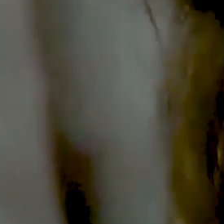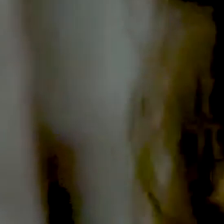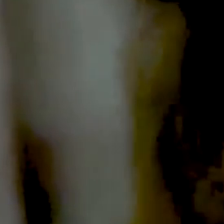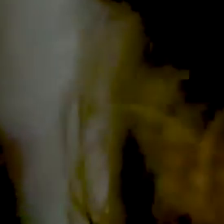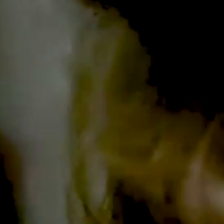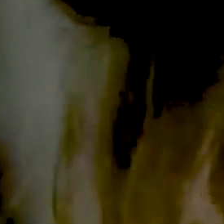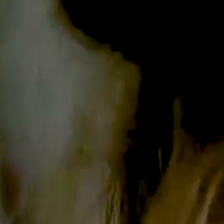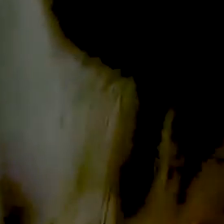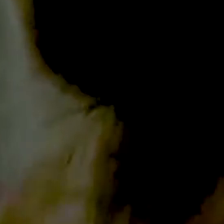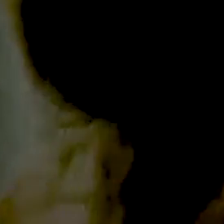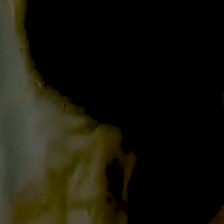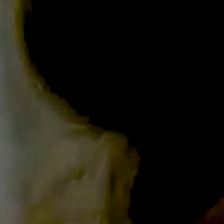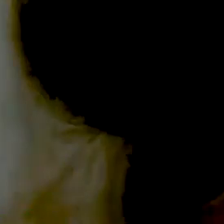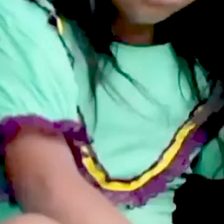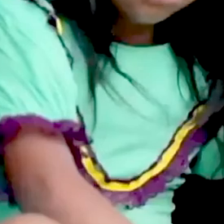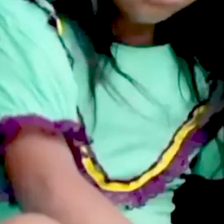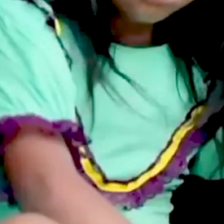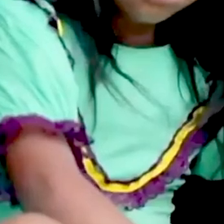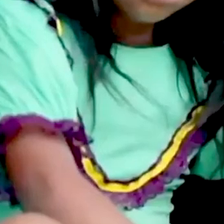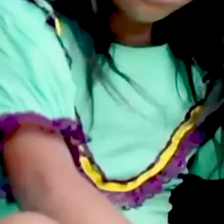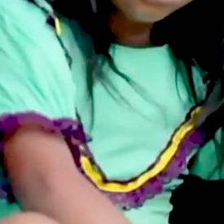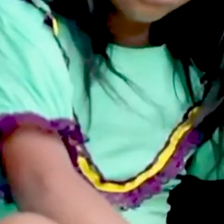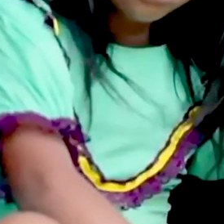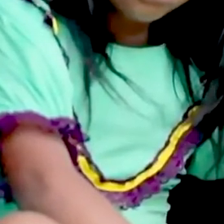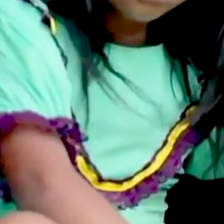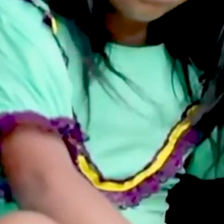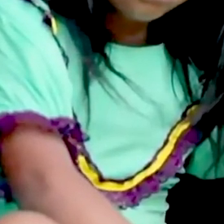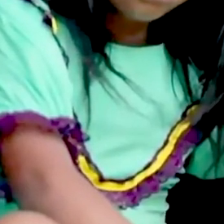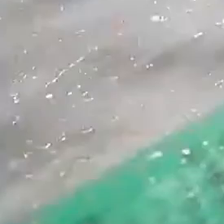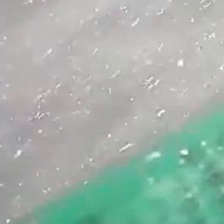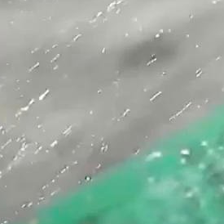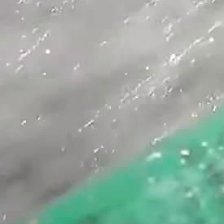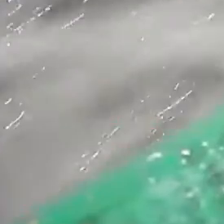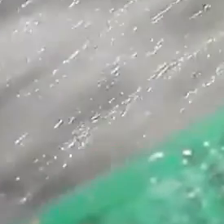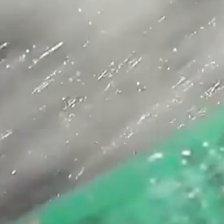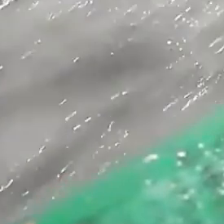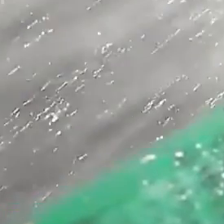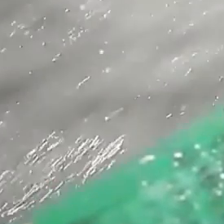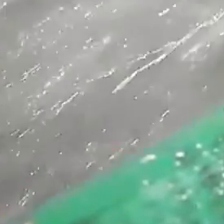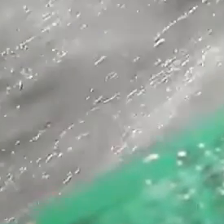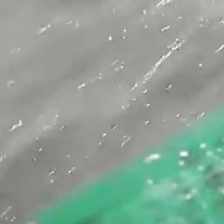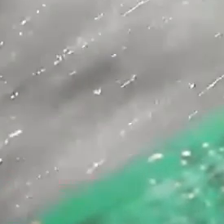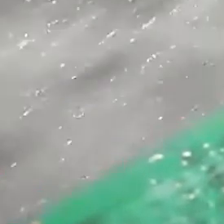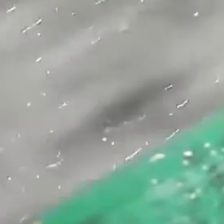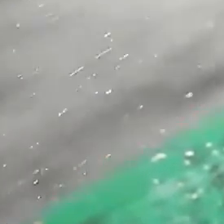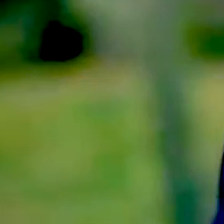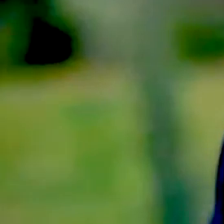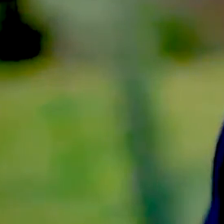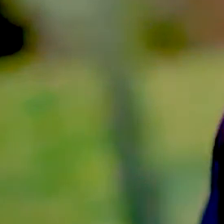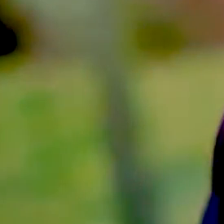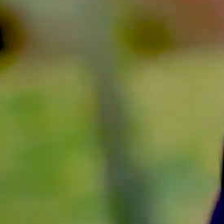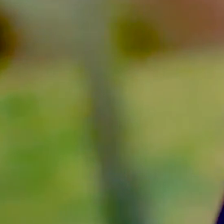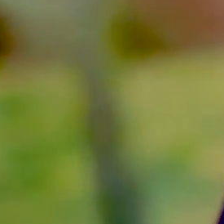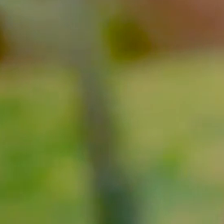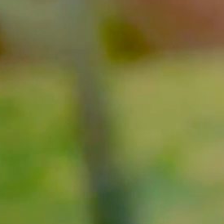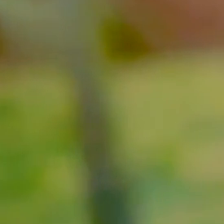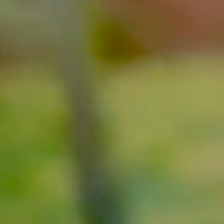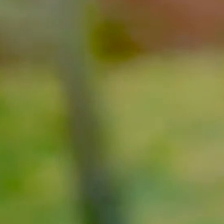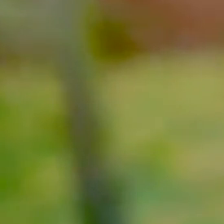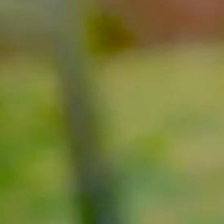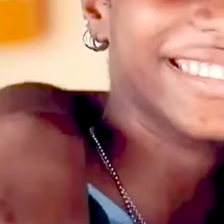derechos y la dignidad humana de cada una de las niñas, adolescentes y mujeres en nuestro país.